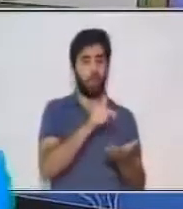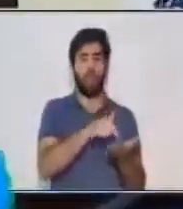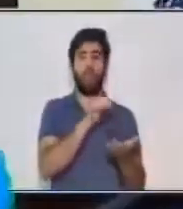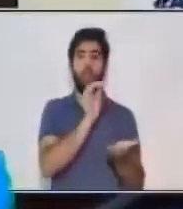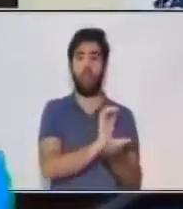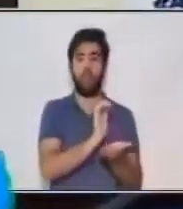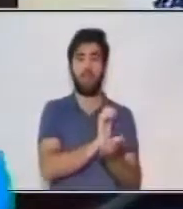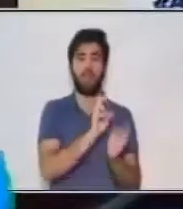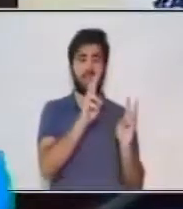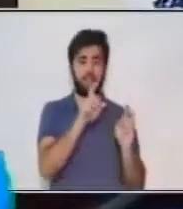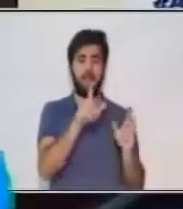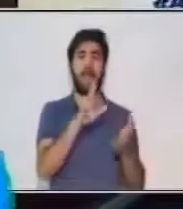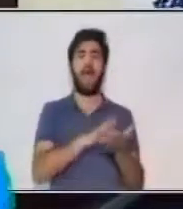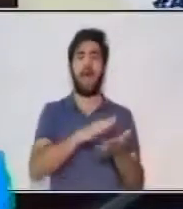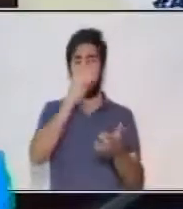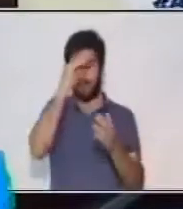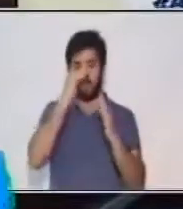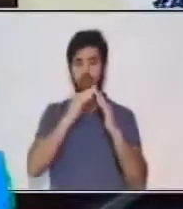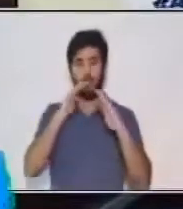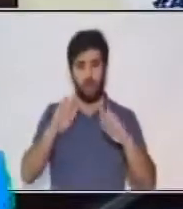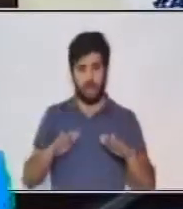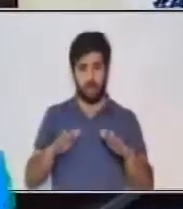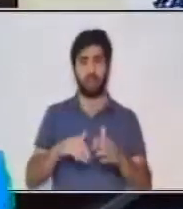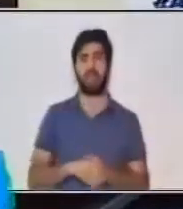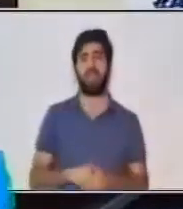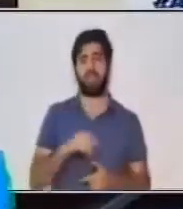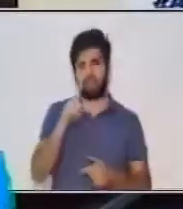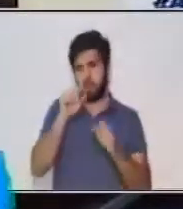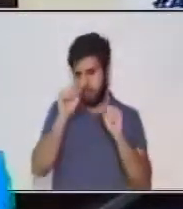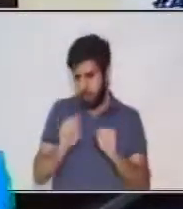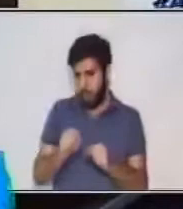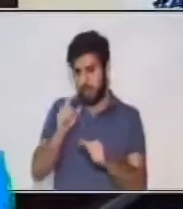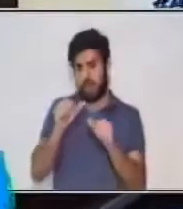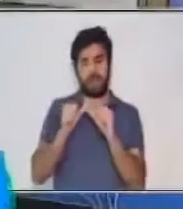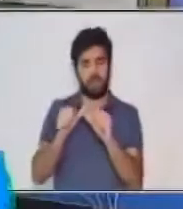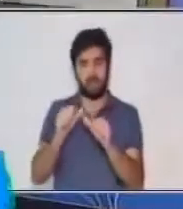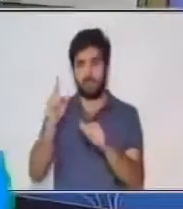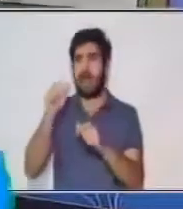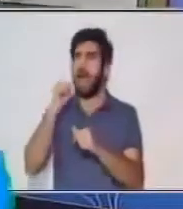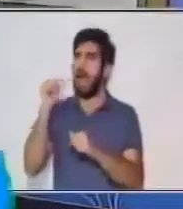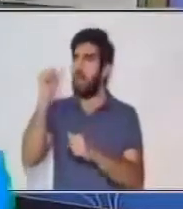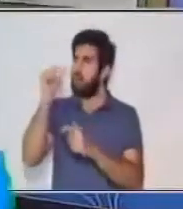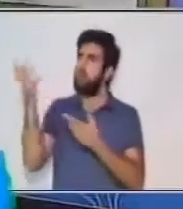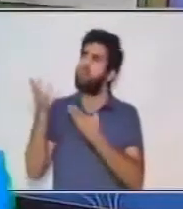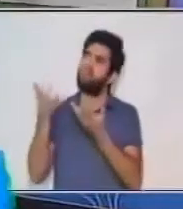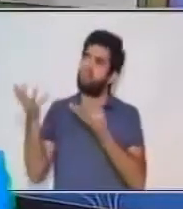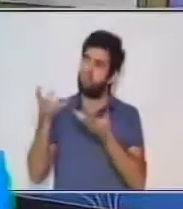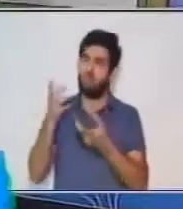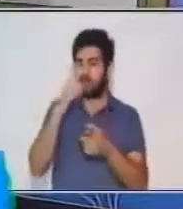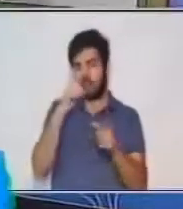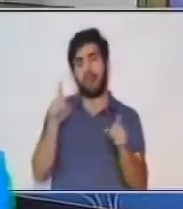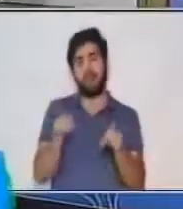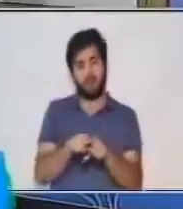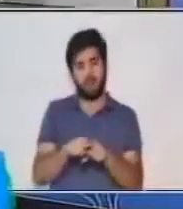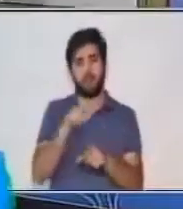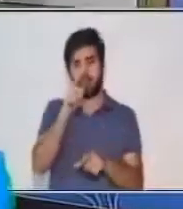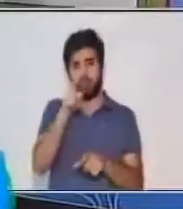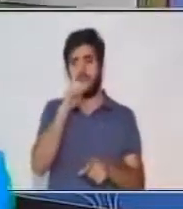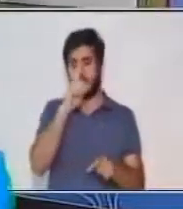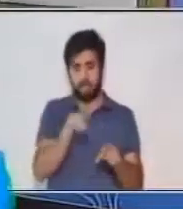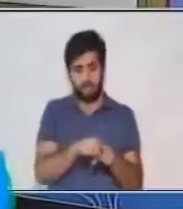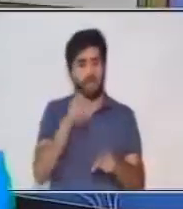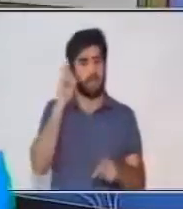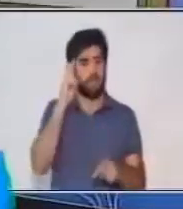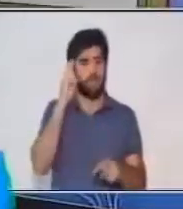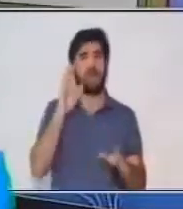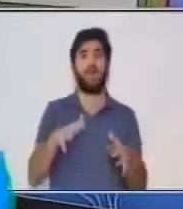Casa. Comparte con un adulto lo aprendido y te recordamos lavarte frecuentemente tus manos